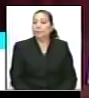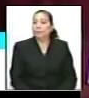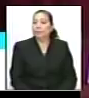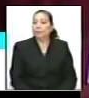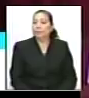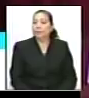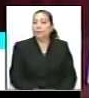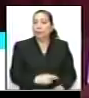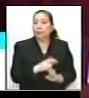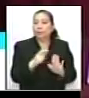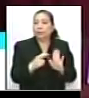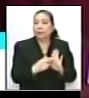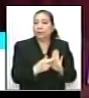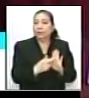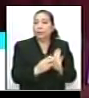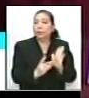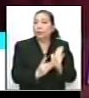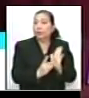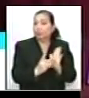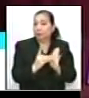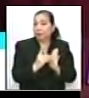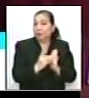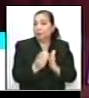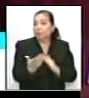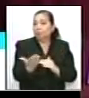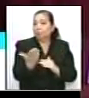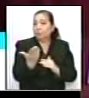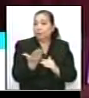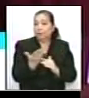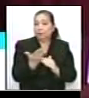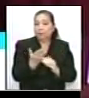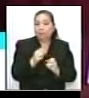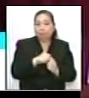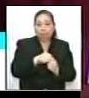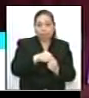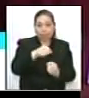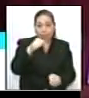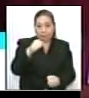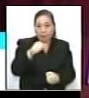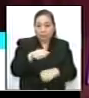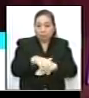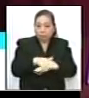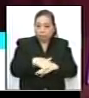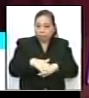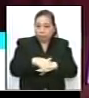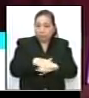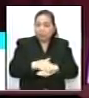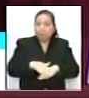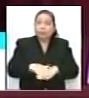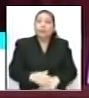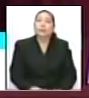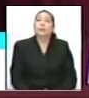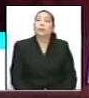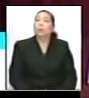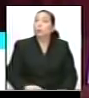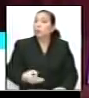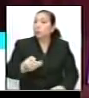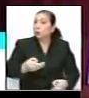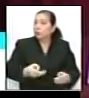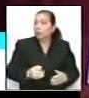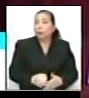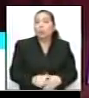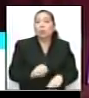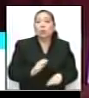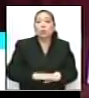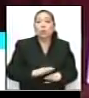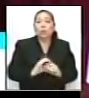tenemos el proyecto de dictamen del pedido de levantamiento de inmunidad de proceso